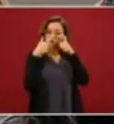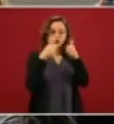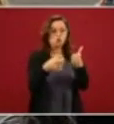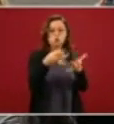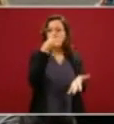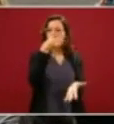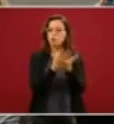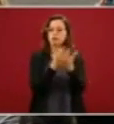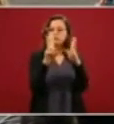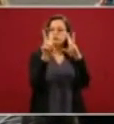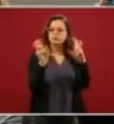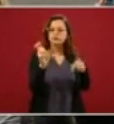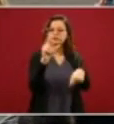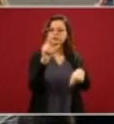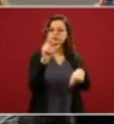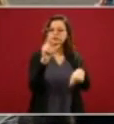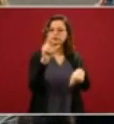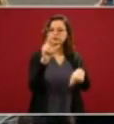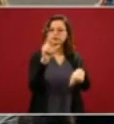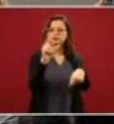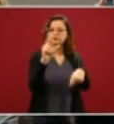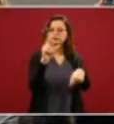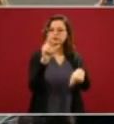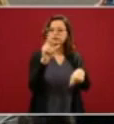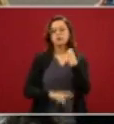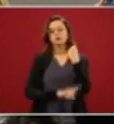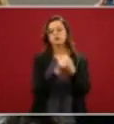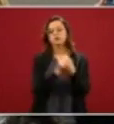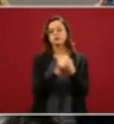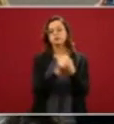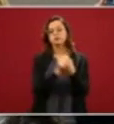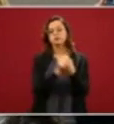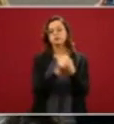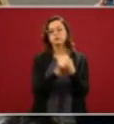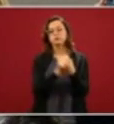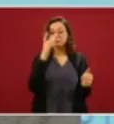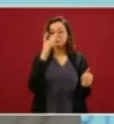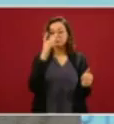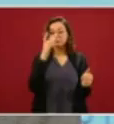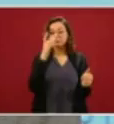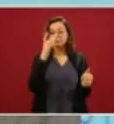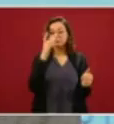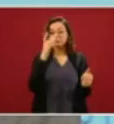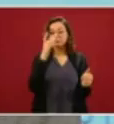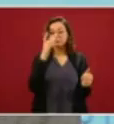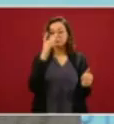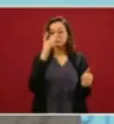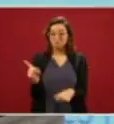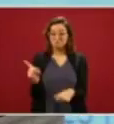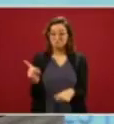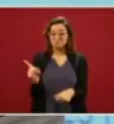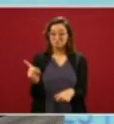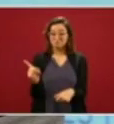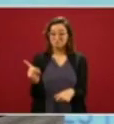técnicos que se requieren para responder. Si esto no ocurre así, empieza a haber una gran confusión